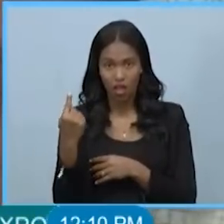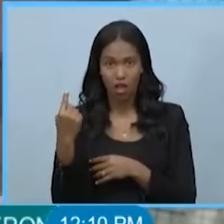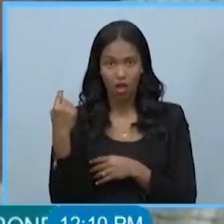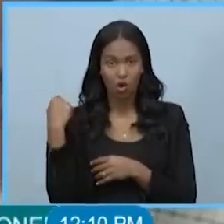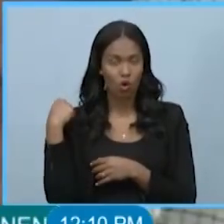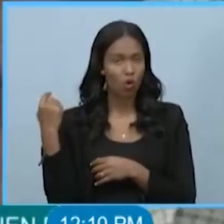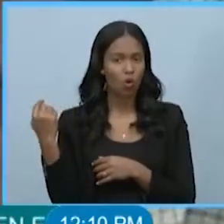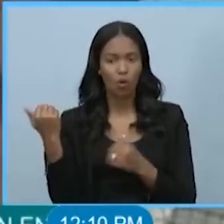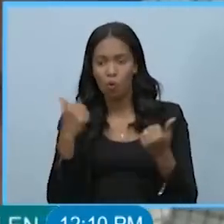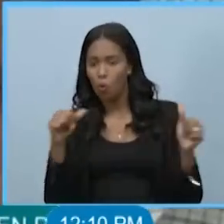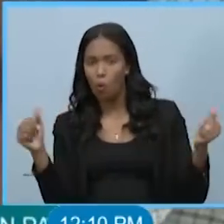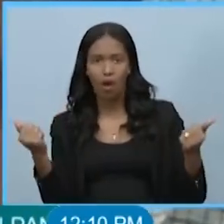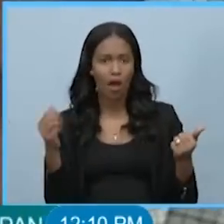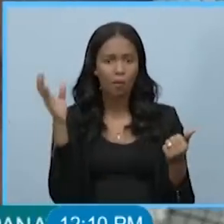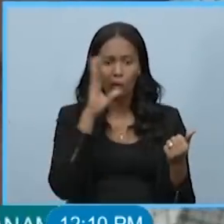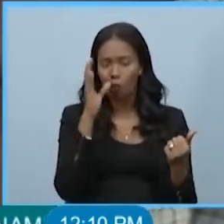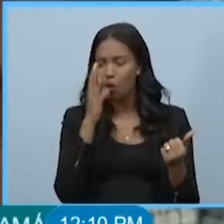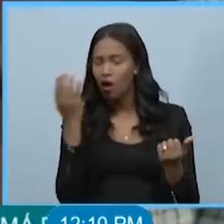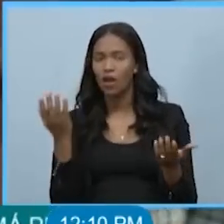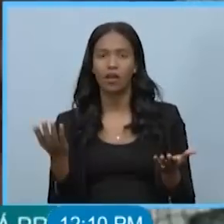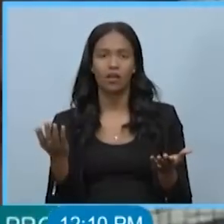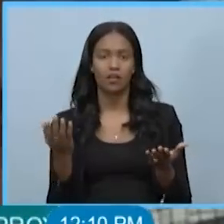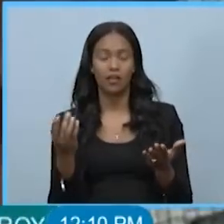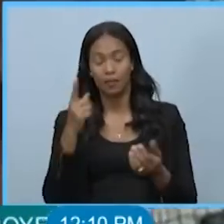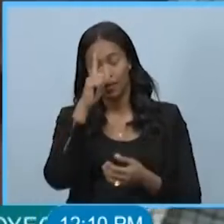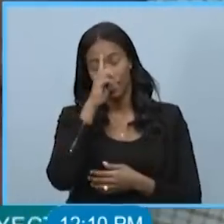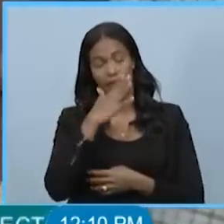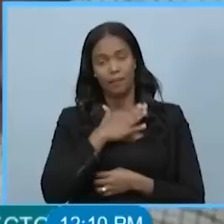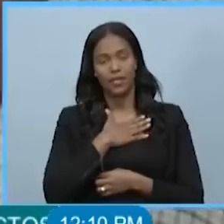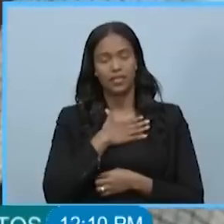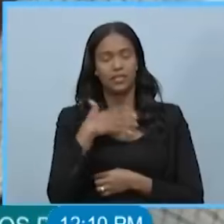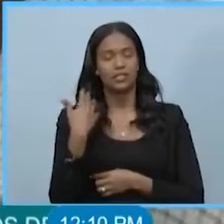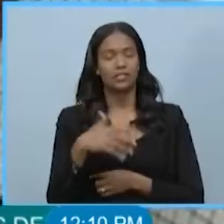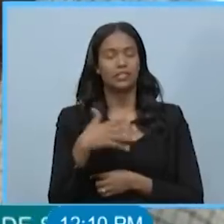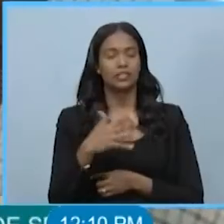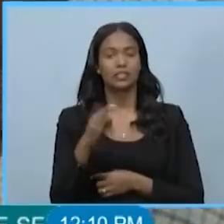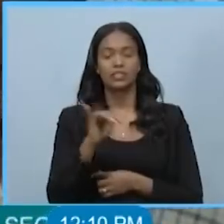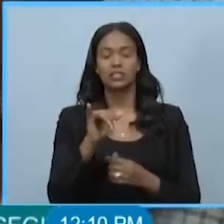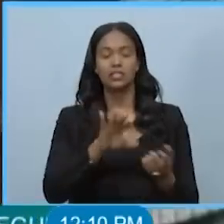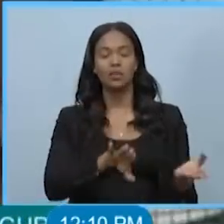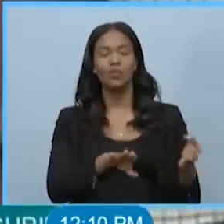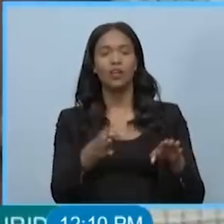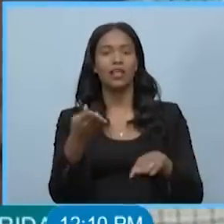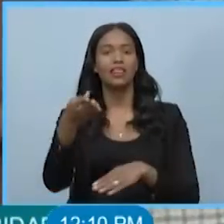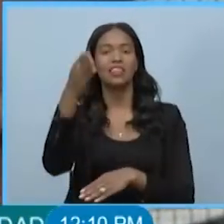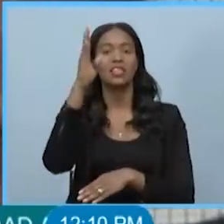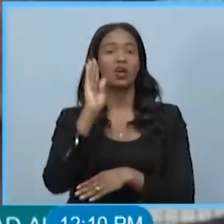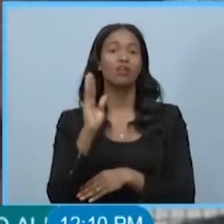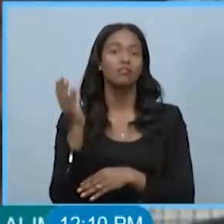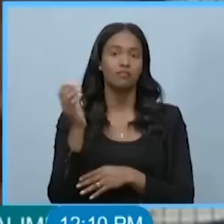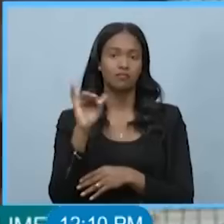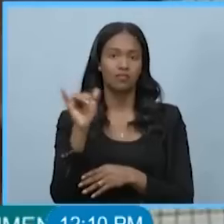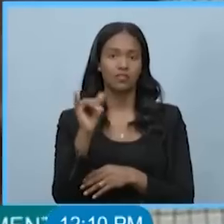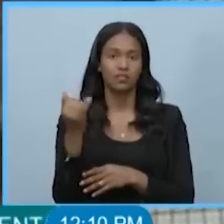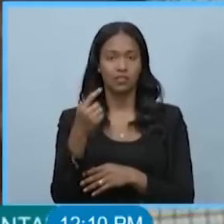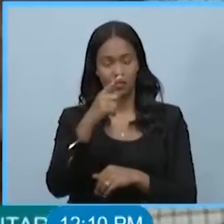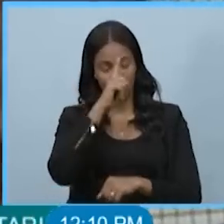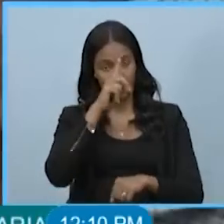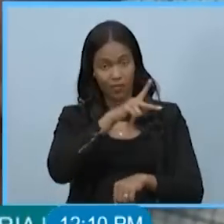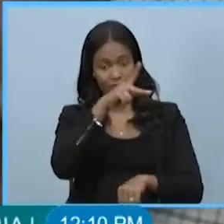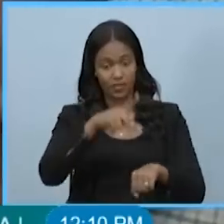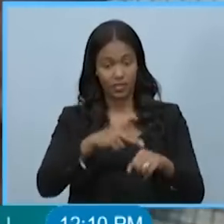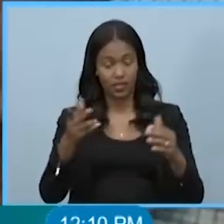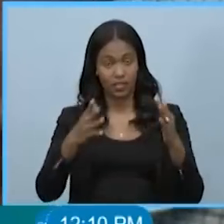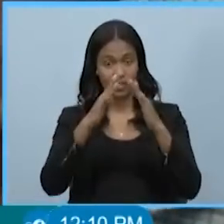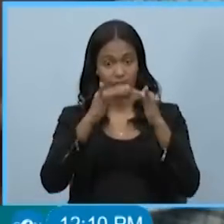de don Amable. Para mí, después de vivir un Dios en la provincia de Altagracia y parte de la República,